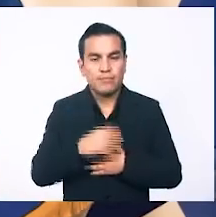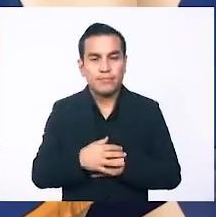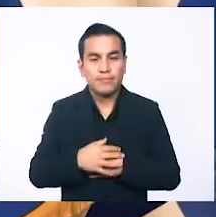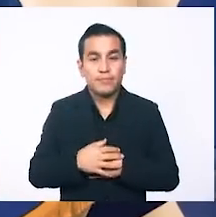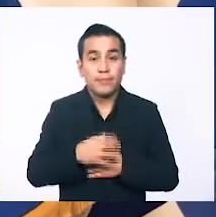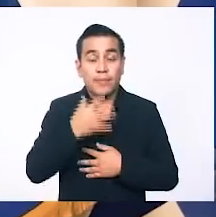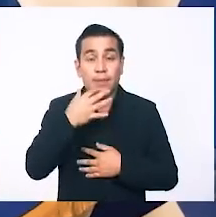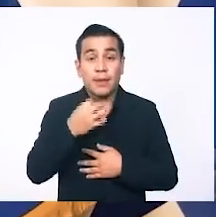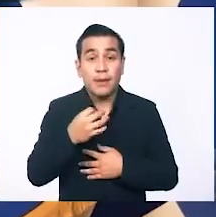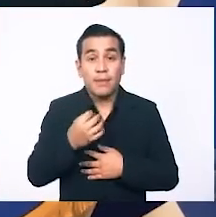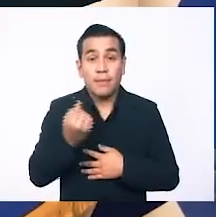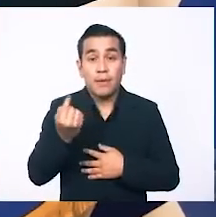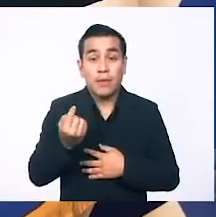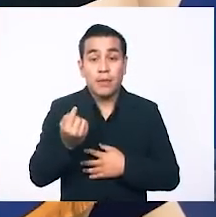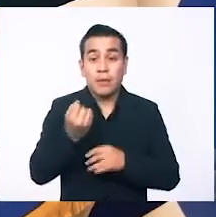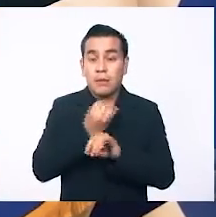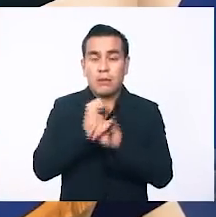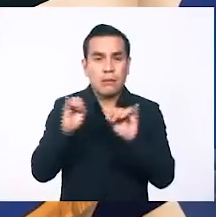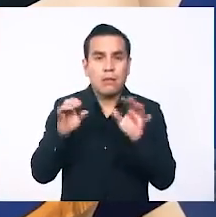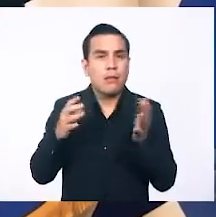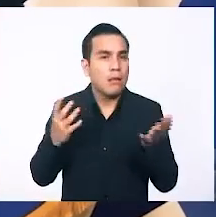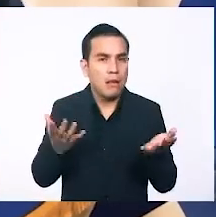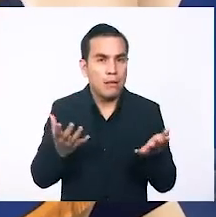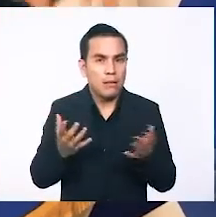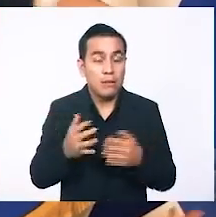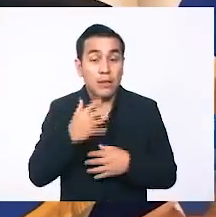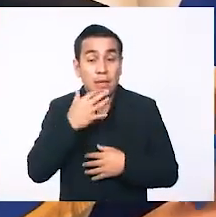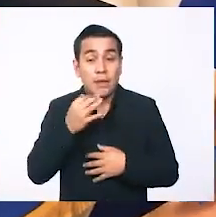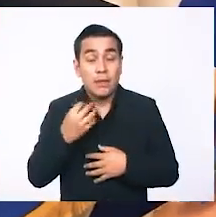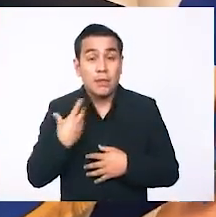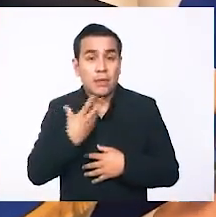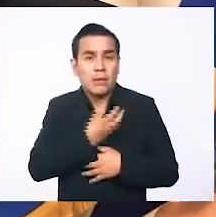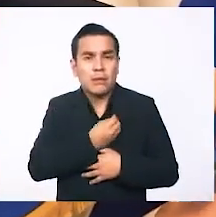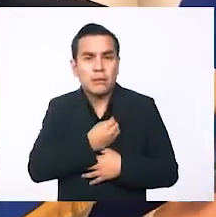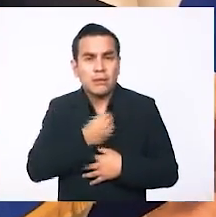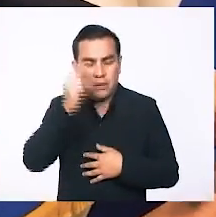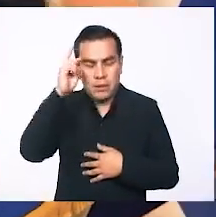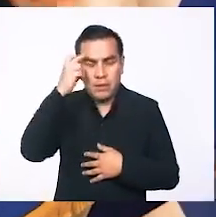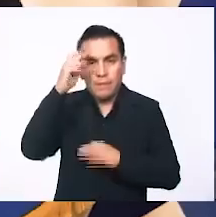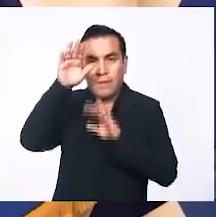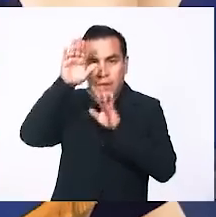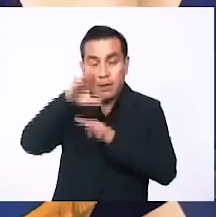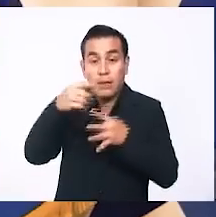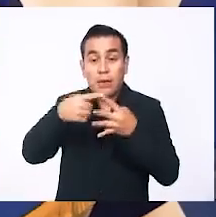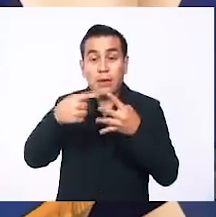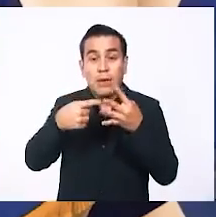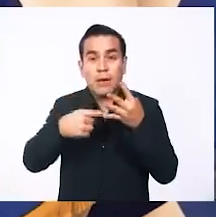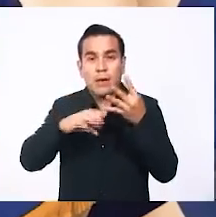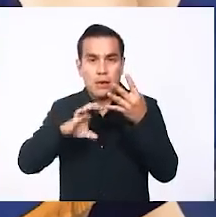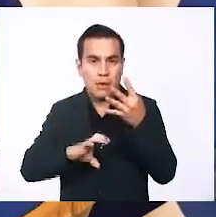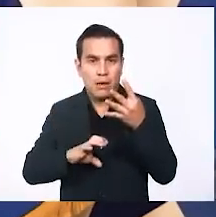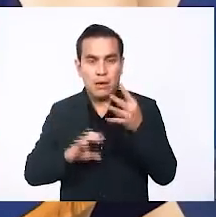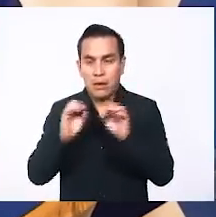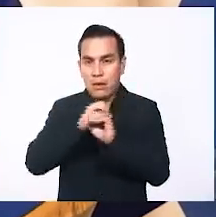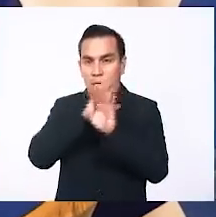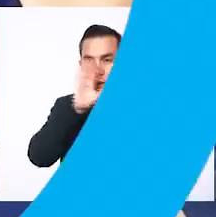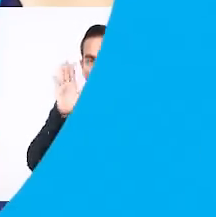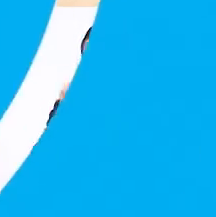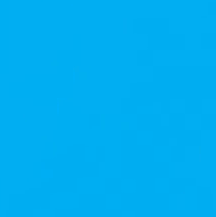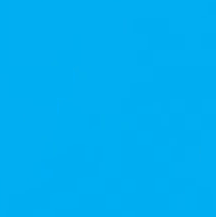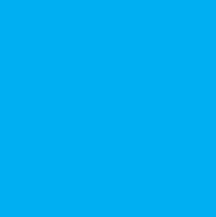hay gente que alegaría soberanía y todas esas cosas. Pero aquí no estamos hablando de no cumplir, aquí estamos hablando de cumplir al pie de la